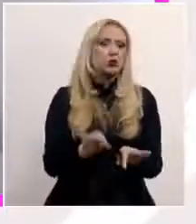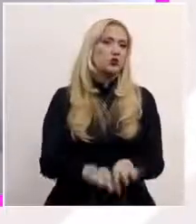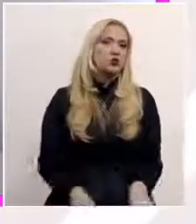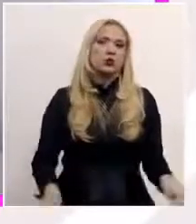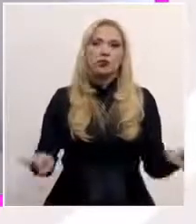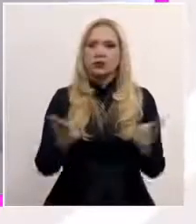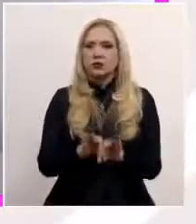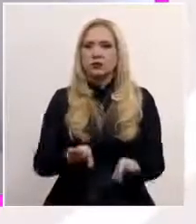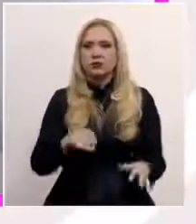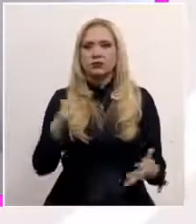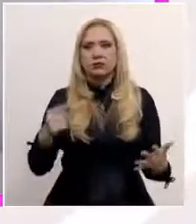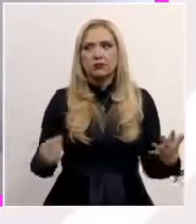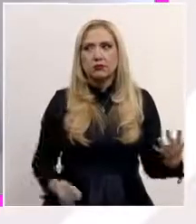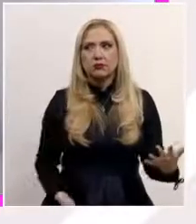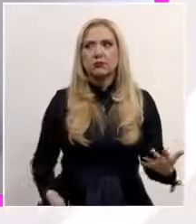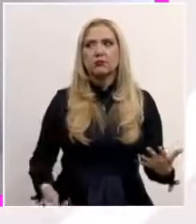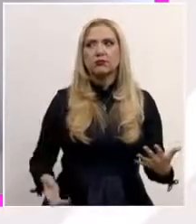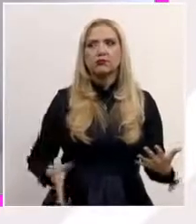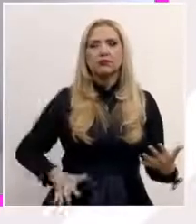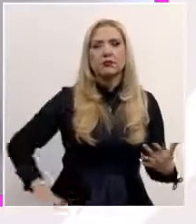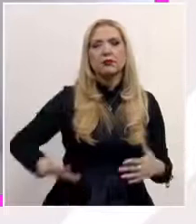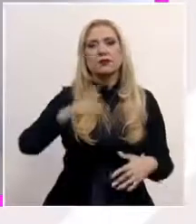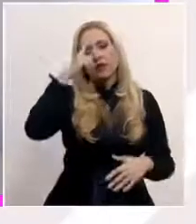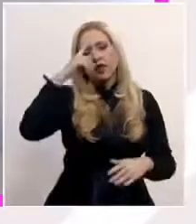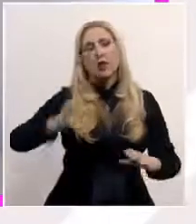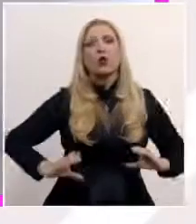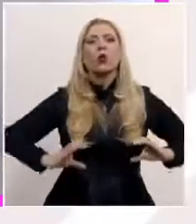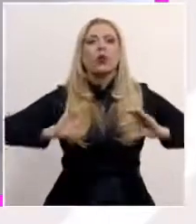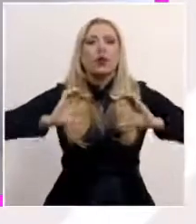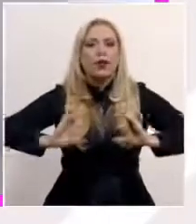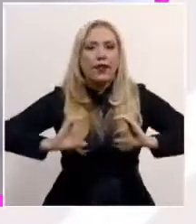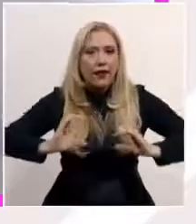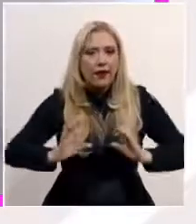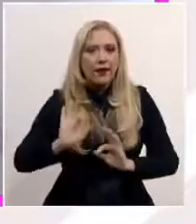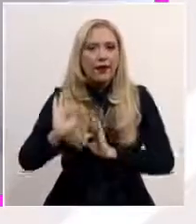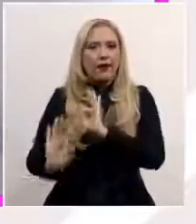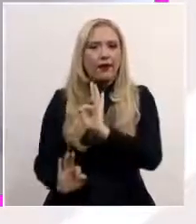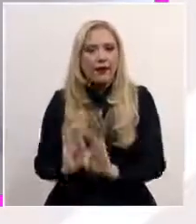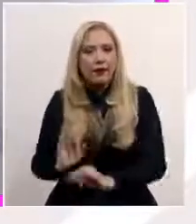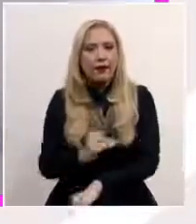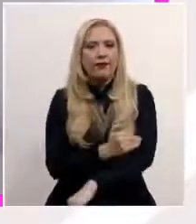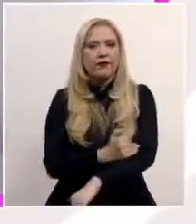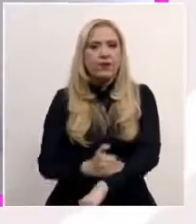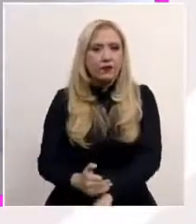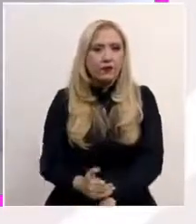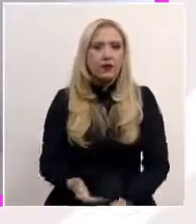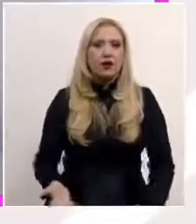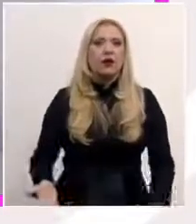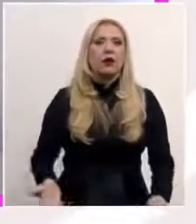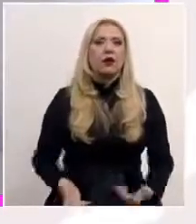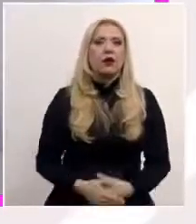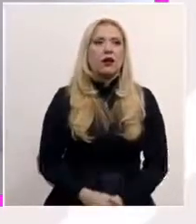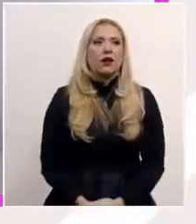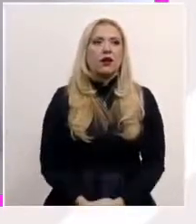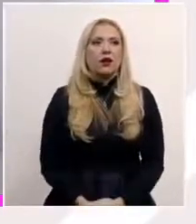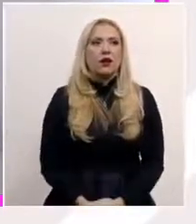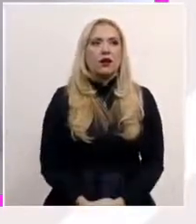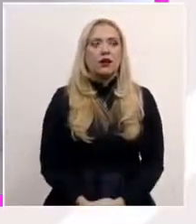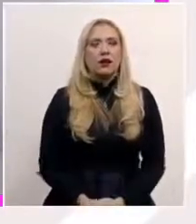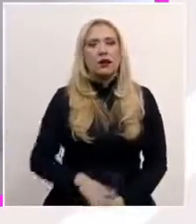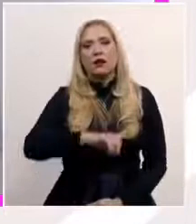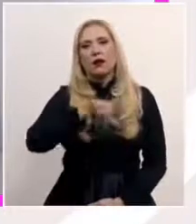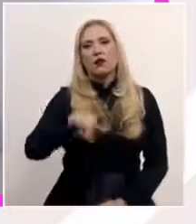entre otras, que tiene que ver con toda la parte de cuidados, ¿no? Porque después viene, o sea,